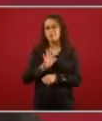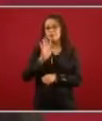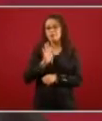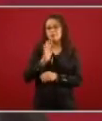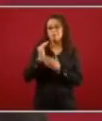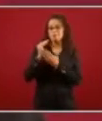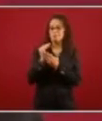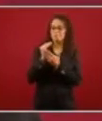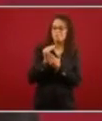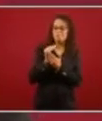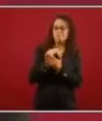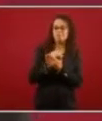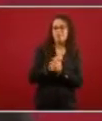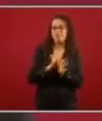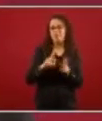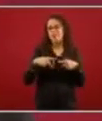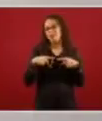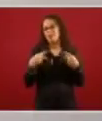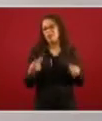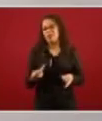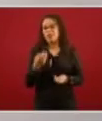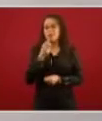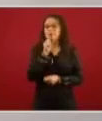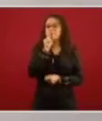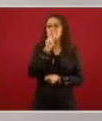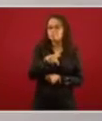Es lo mismo de los medios.